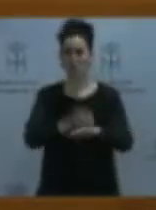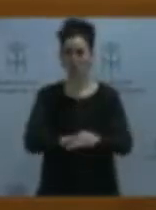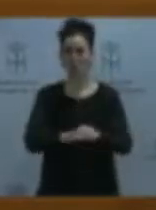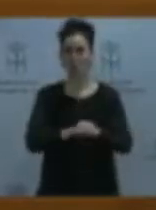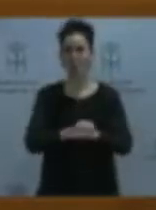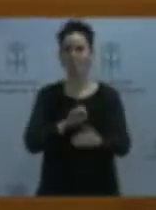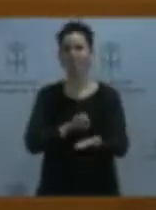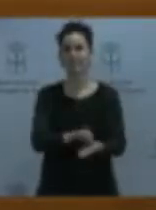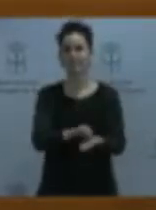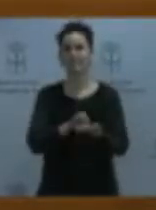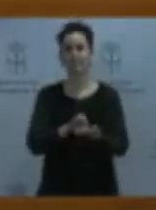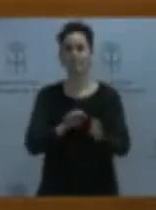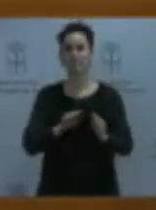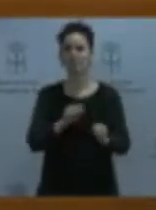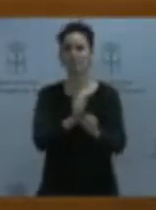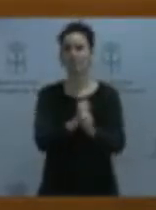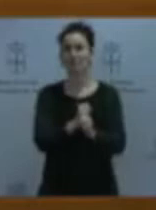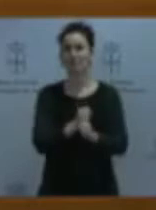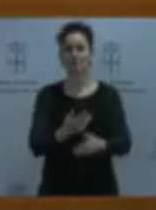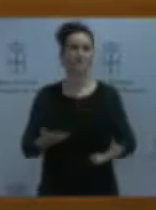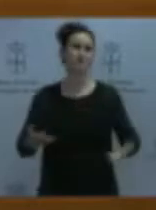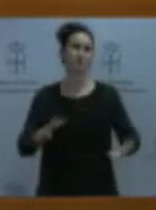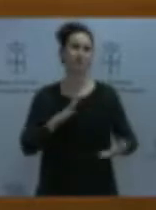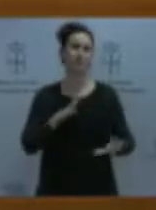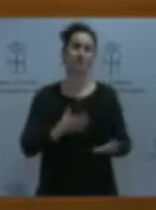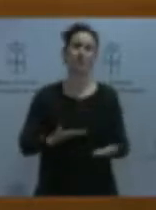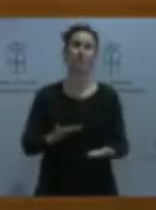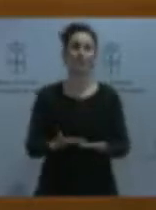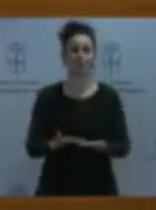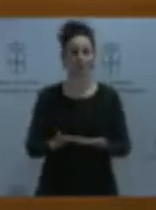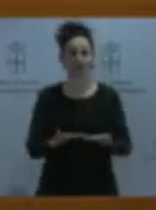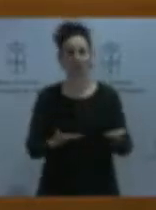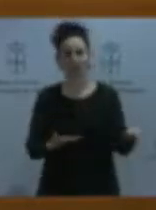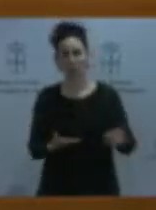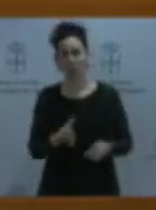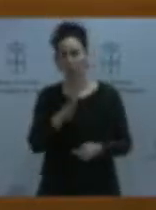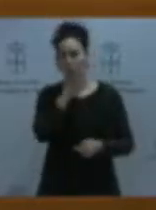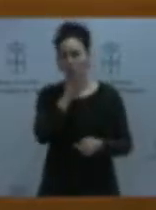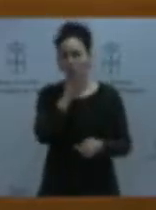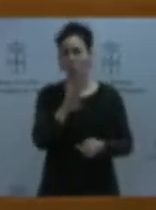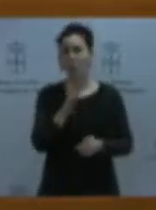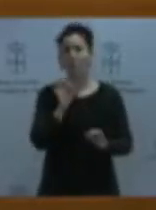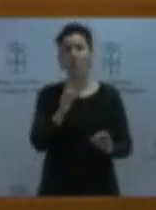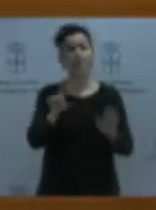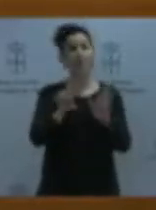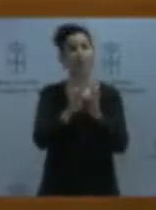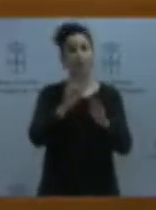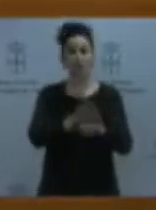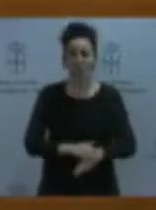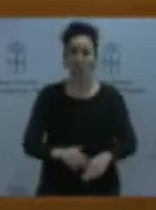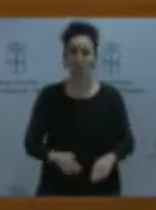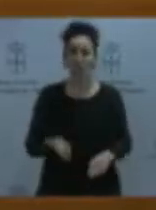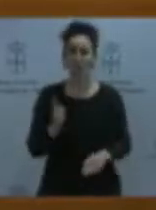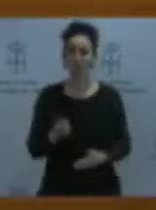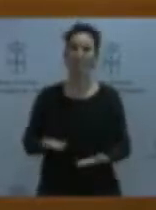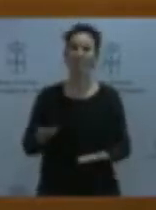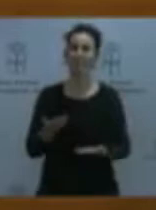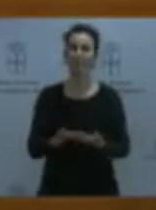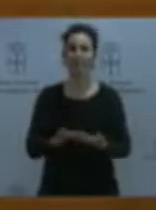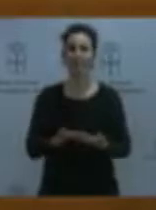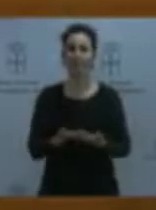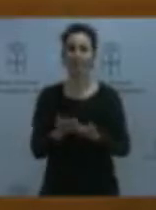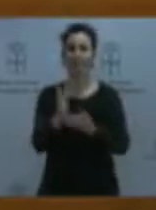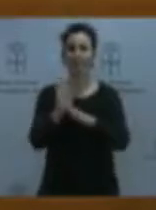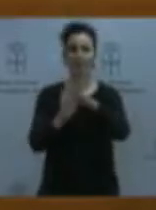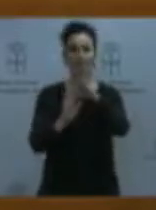tengamos que pedir esto. Se supone que eso es cumplir la ley y lo único que estamos pidiendo en esta moción es que se cumpla la ley.